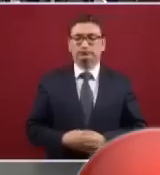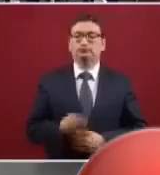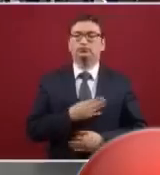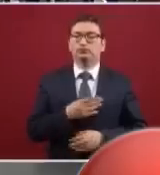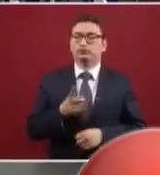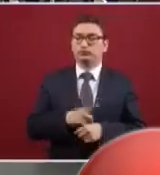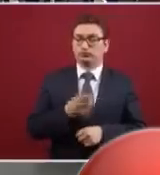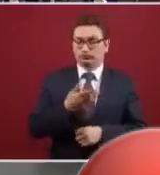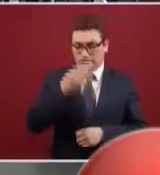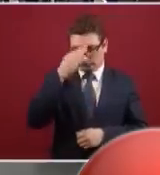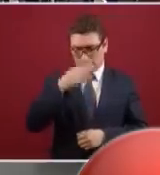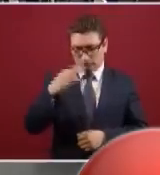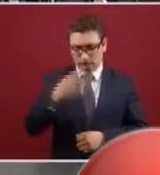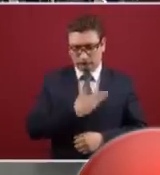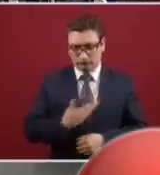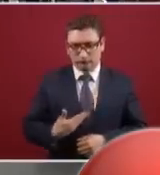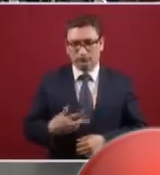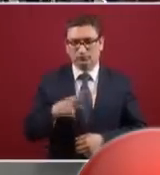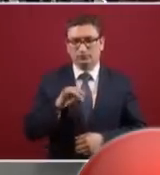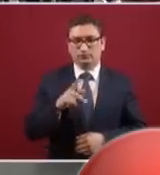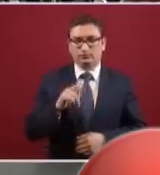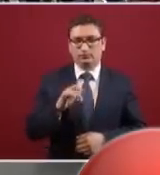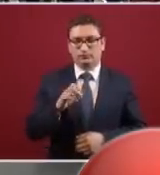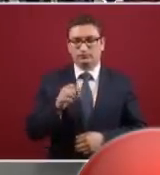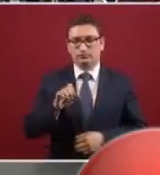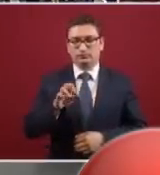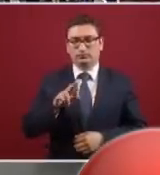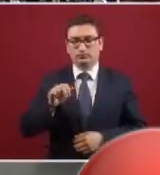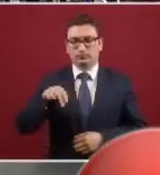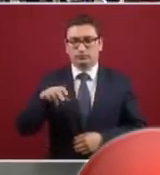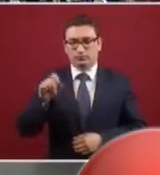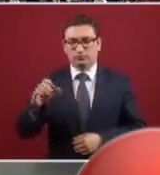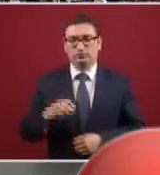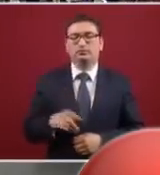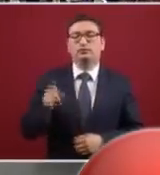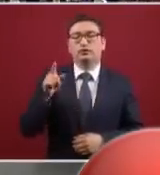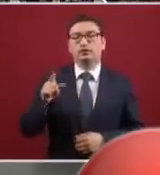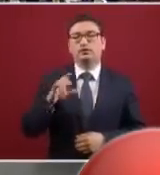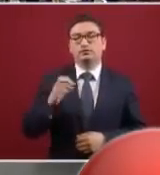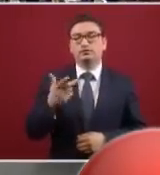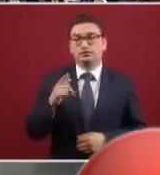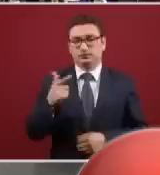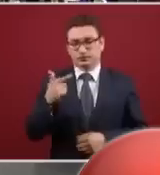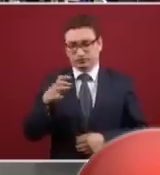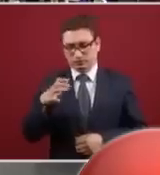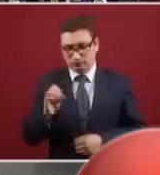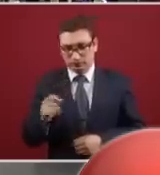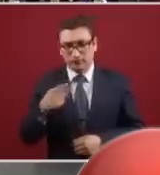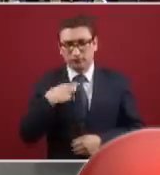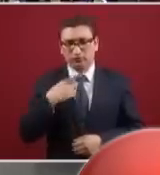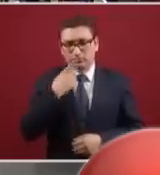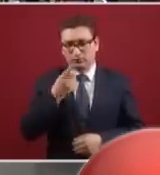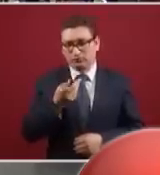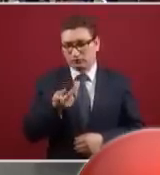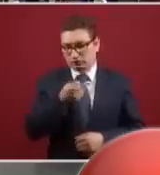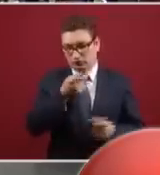Buenos días, señor presidente. Muchas gracias. Vicente Serrano, conductor de Sin Censura desde Chicago. Si me permite, un planteamiento a usted y otro al